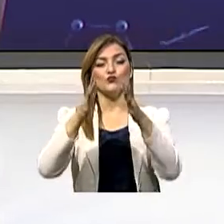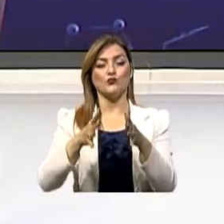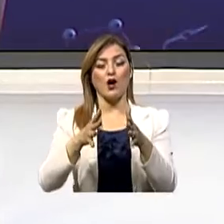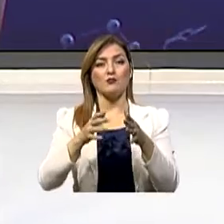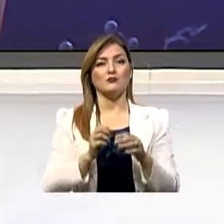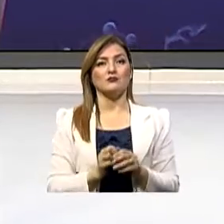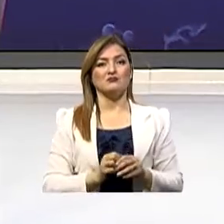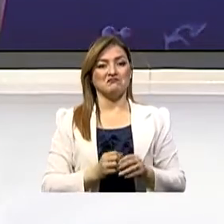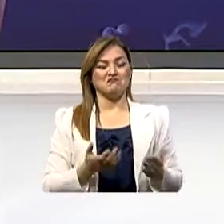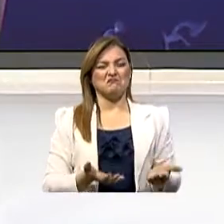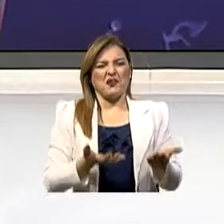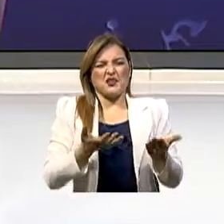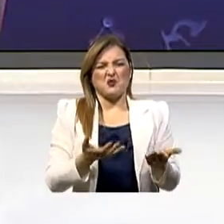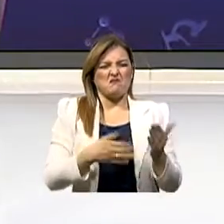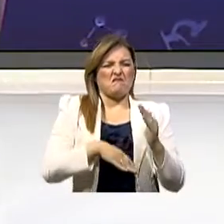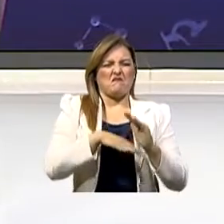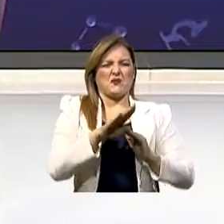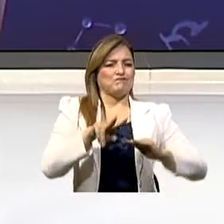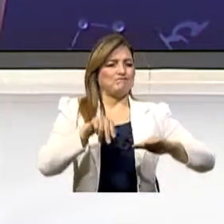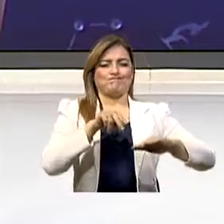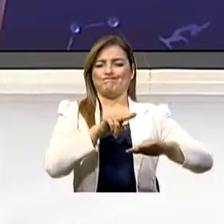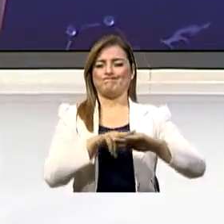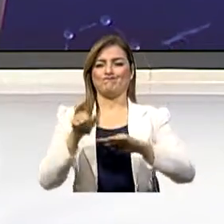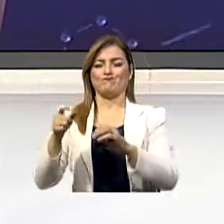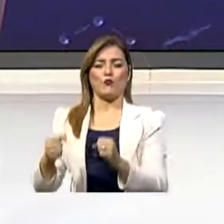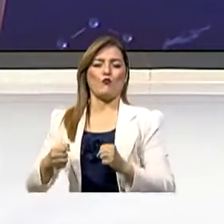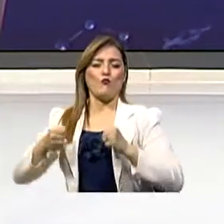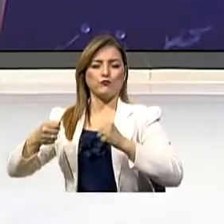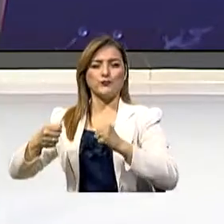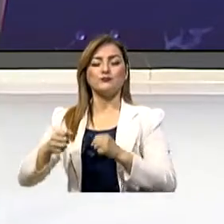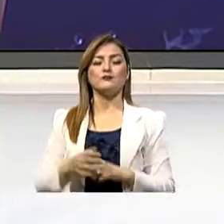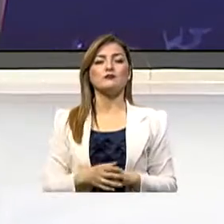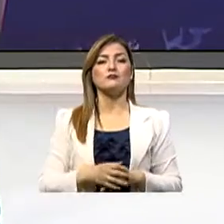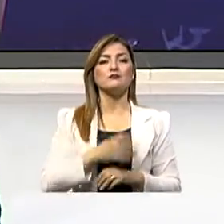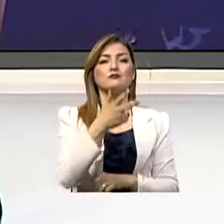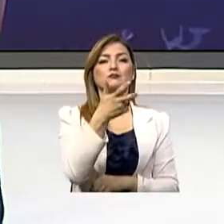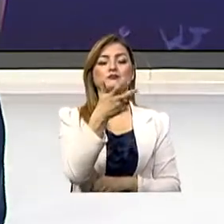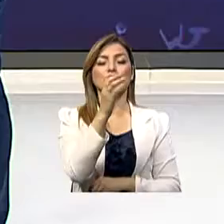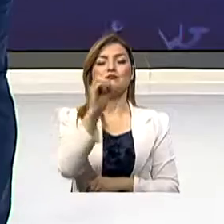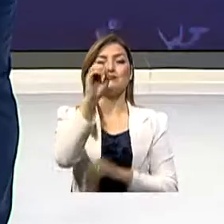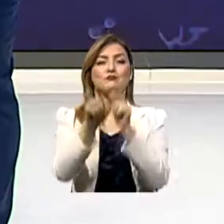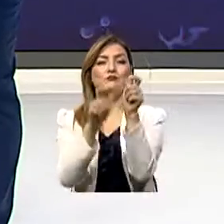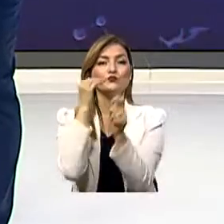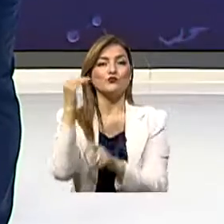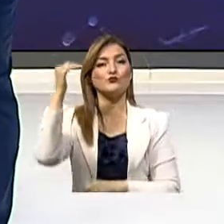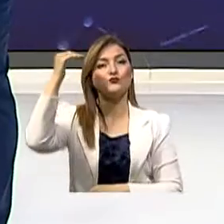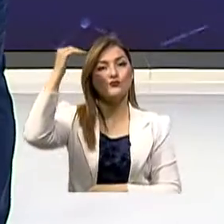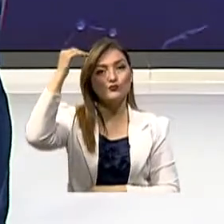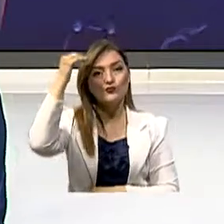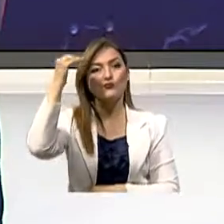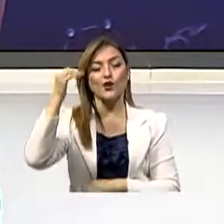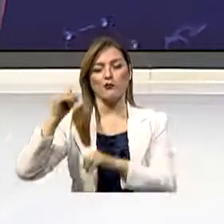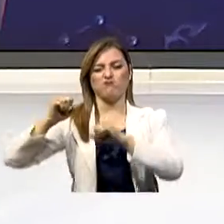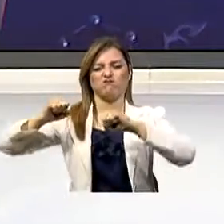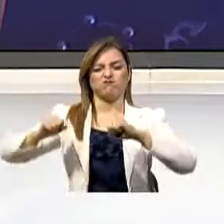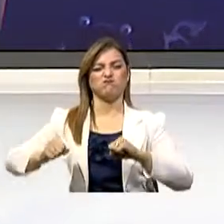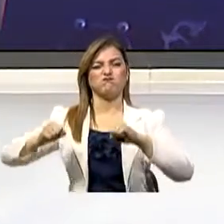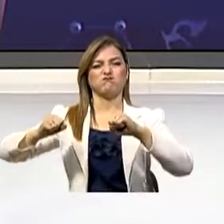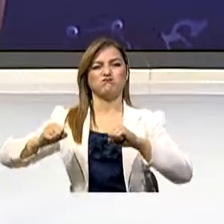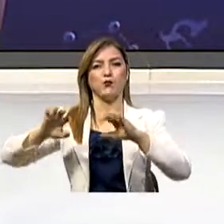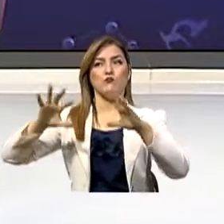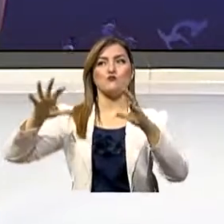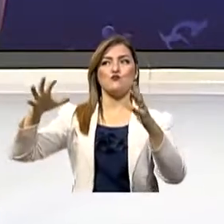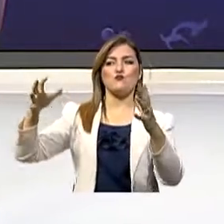obesidad nosotros podemos decir que alrededor del 13% de la población adulta pues tiene obesidad en todo el